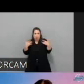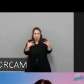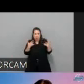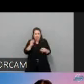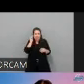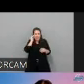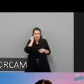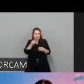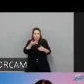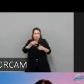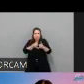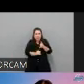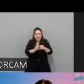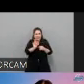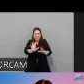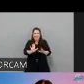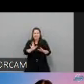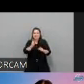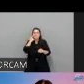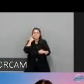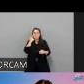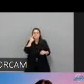pata. Y